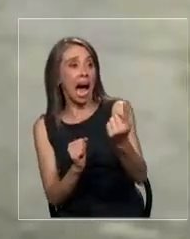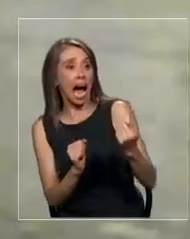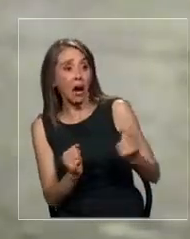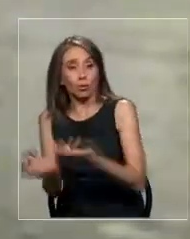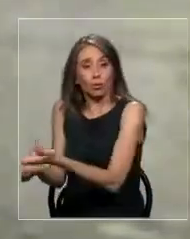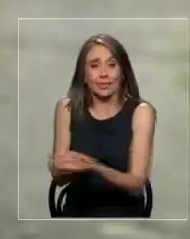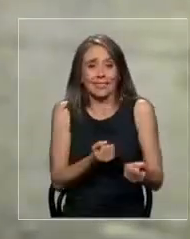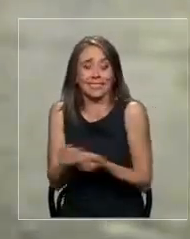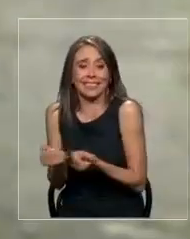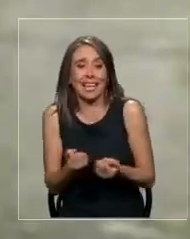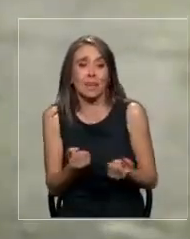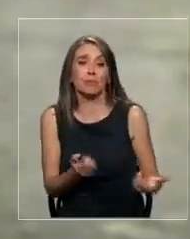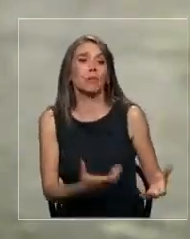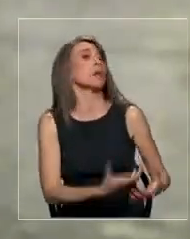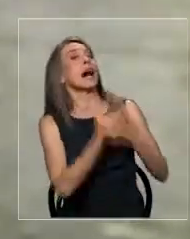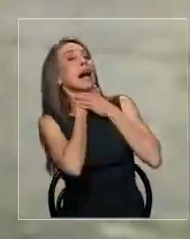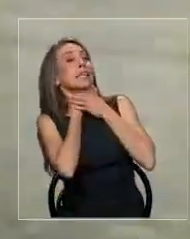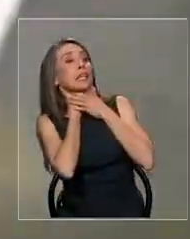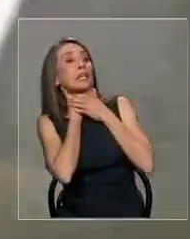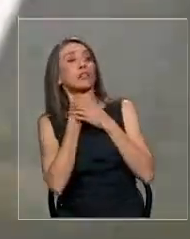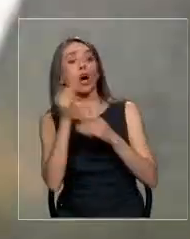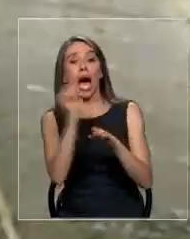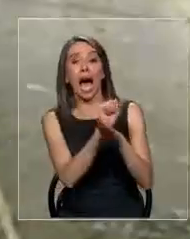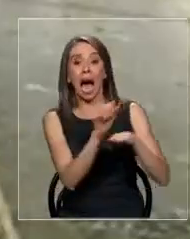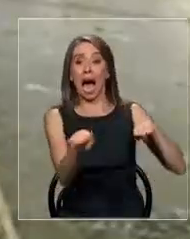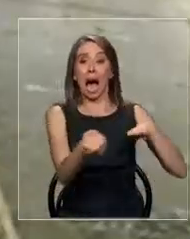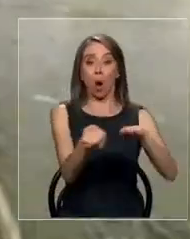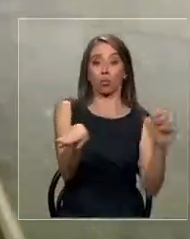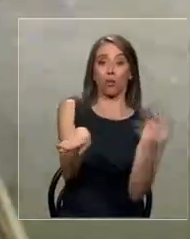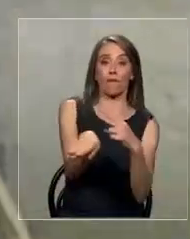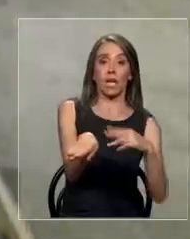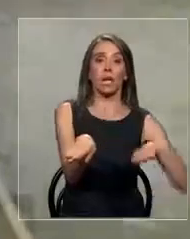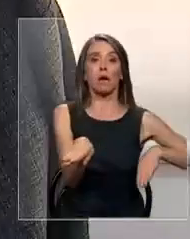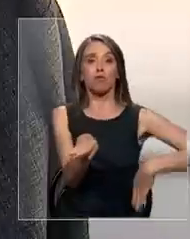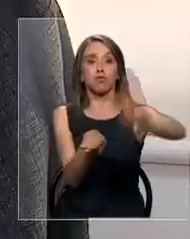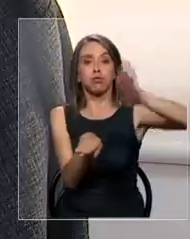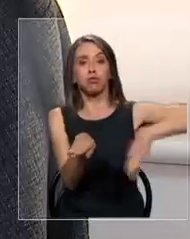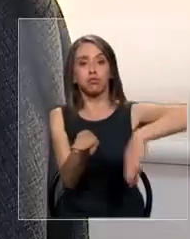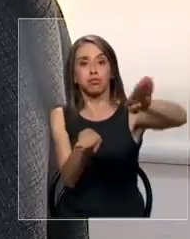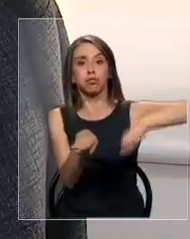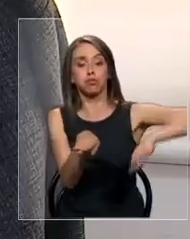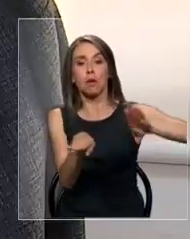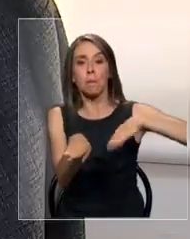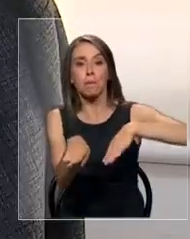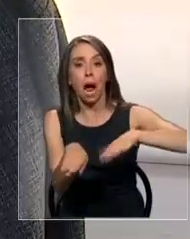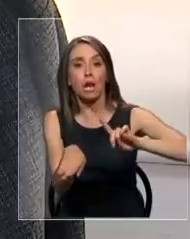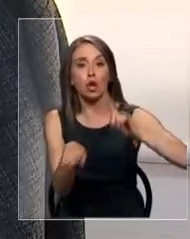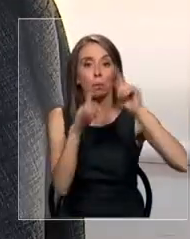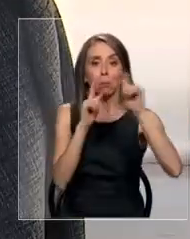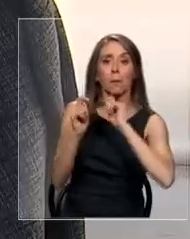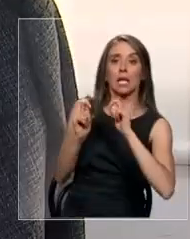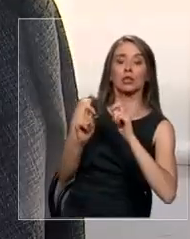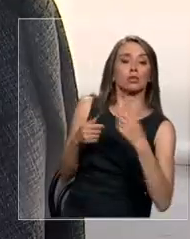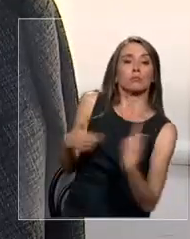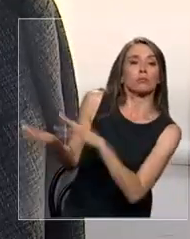durante el atraco. Pero nadie se detiene. Es un riesgo demasiado alto. Tenemos un caso en el cual la